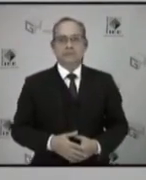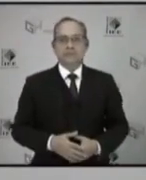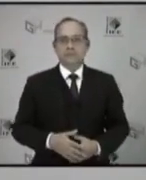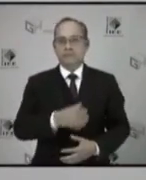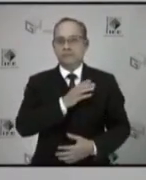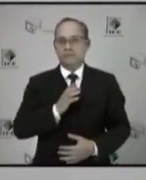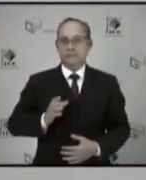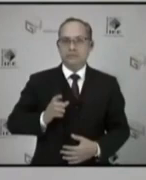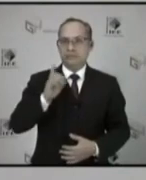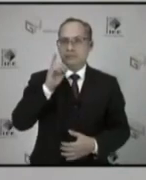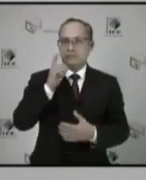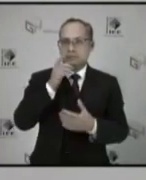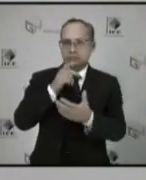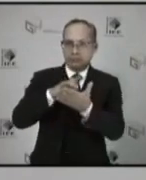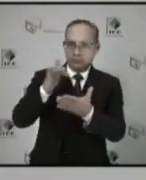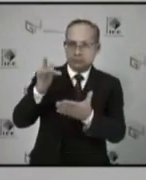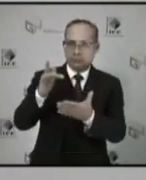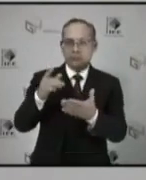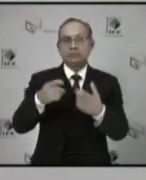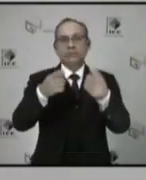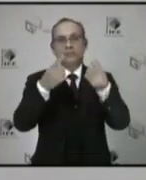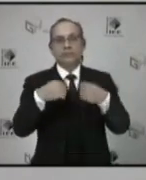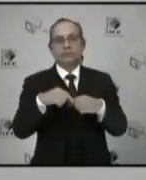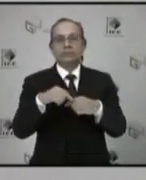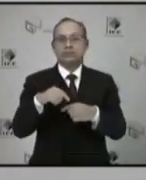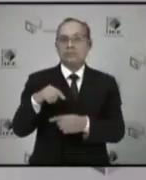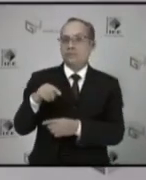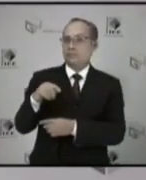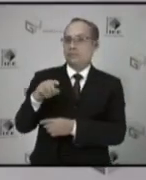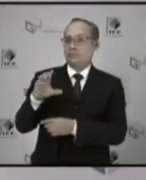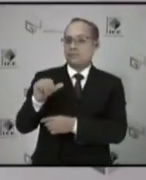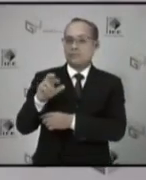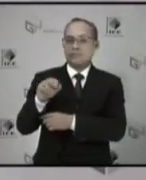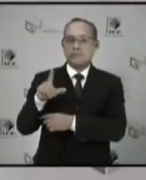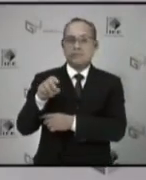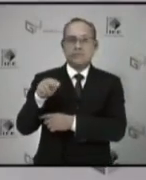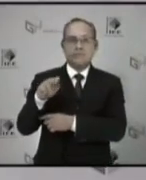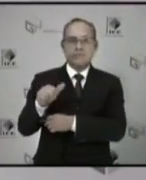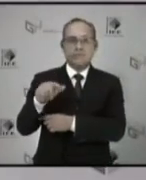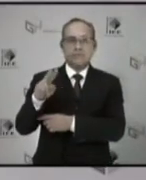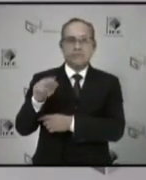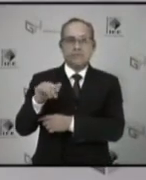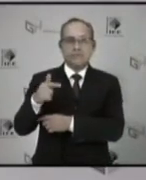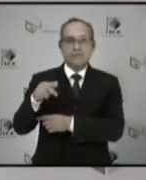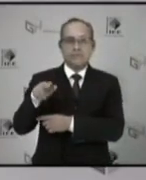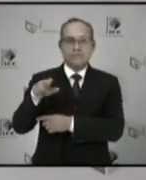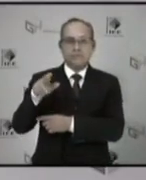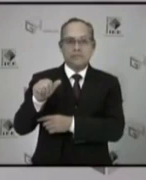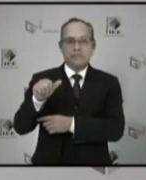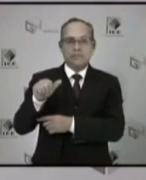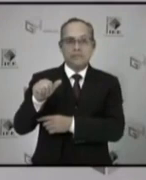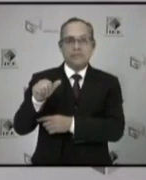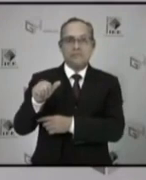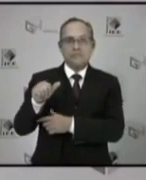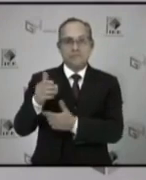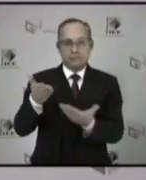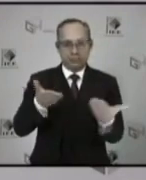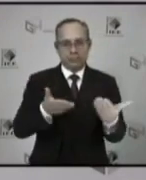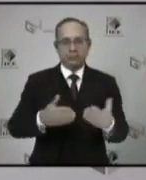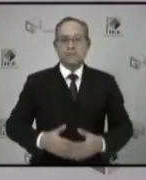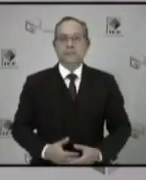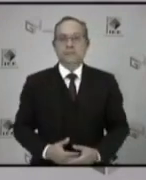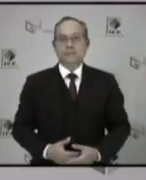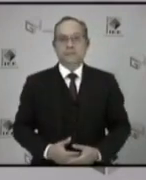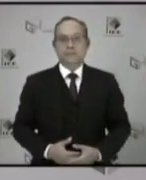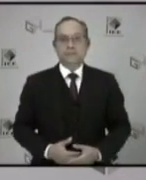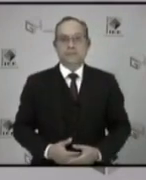Alma Carolina Vigiano, Austria. Gracias, Pamela. Hola, Hidalgo. Agradezco al Instituto Estatal Electoral de